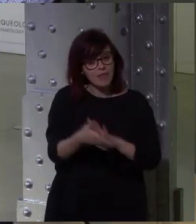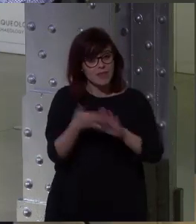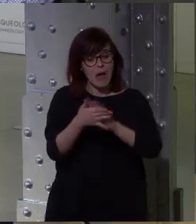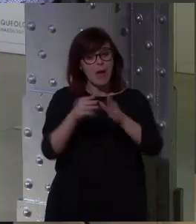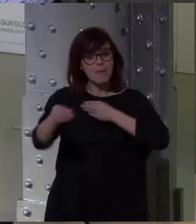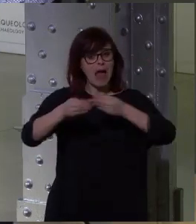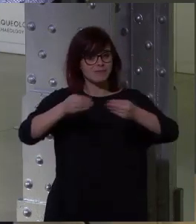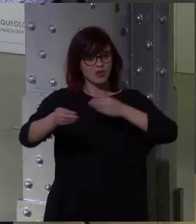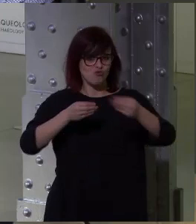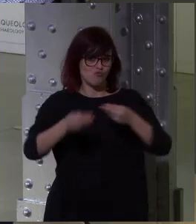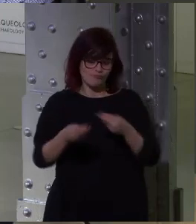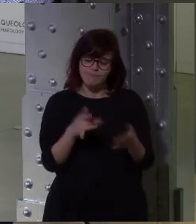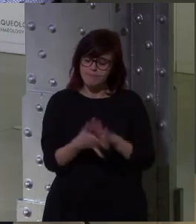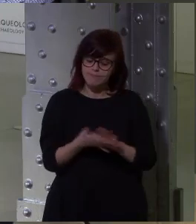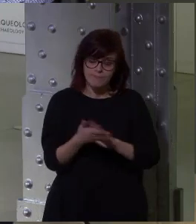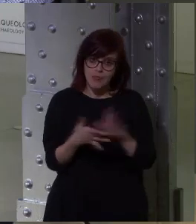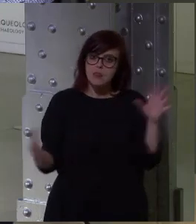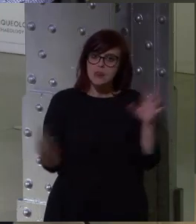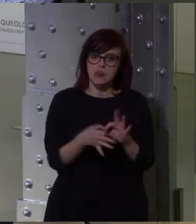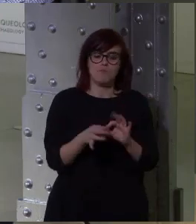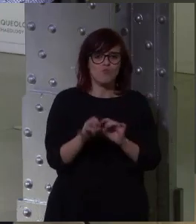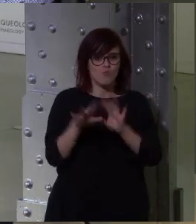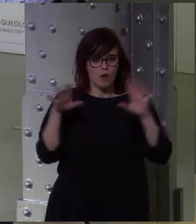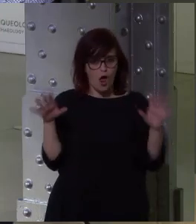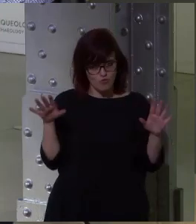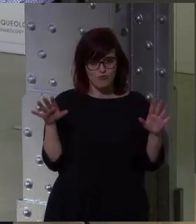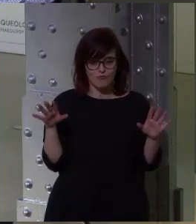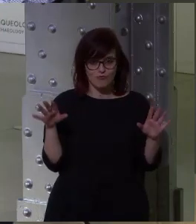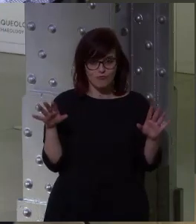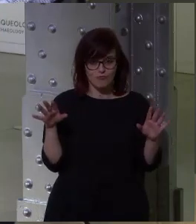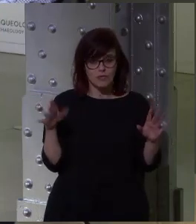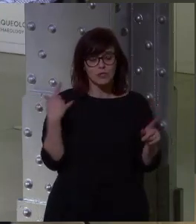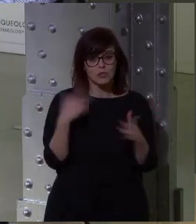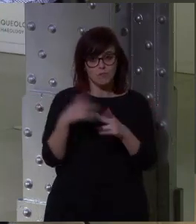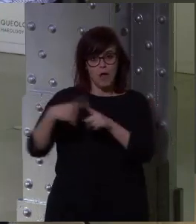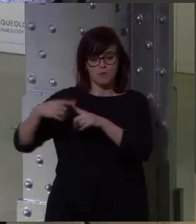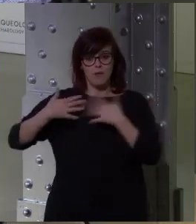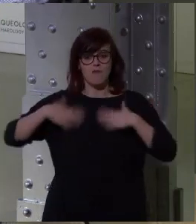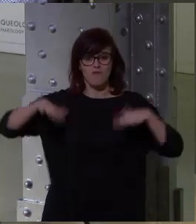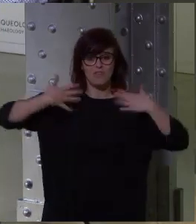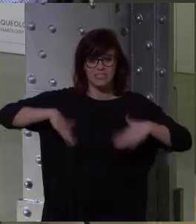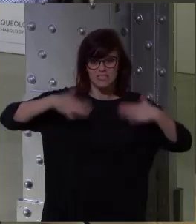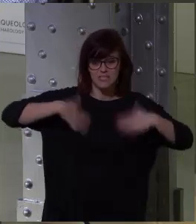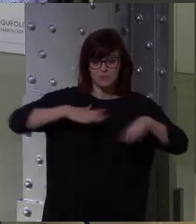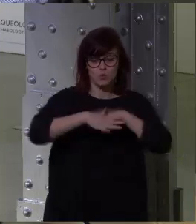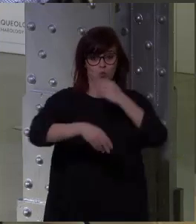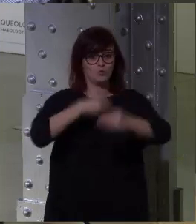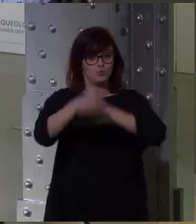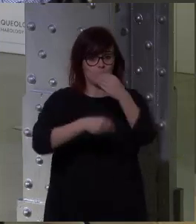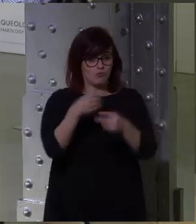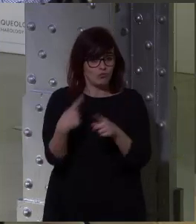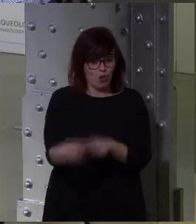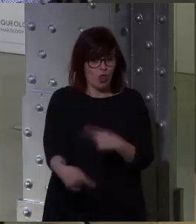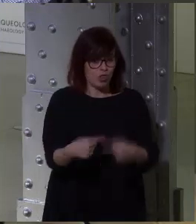los plásticos, son un elemento de conexión muy clara, es decir, aquello que vestimos, aquello que